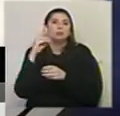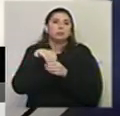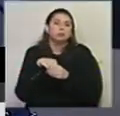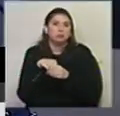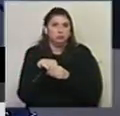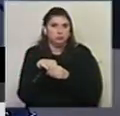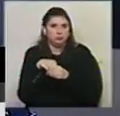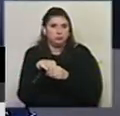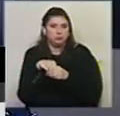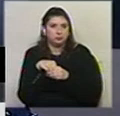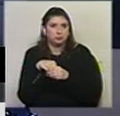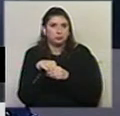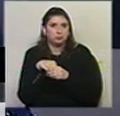irracional,